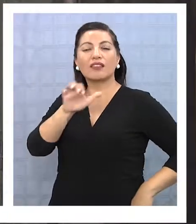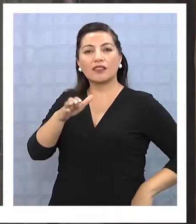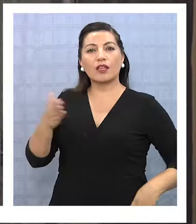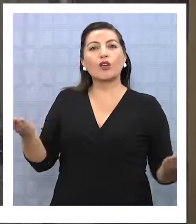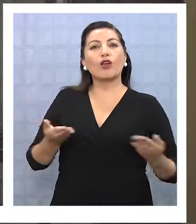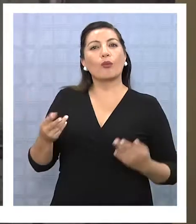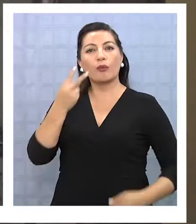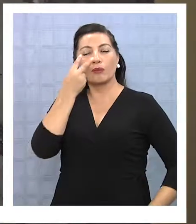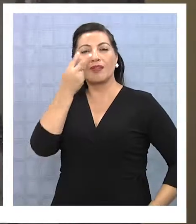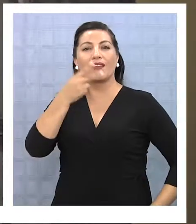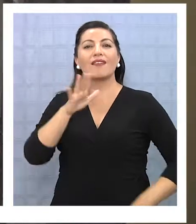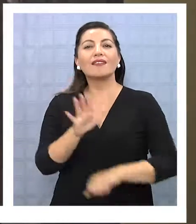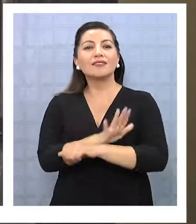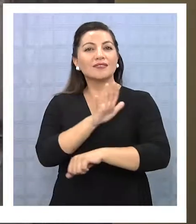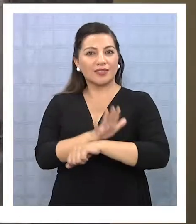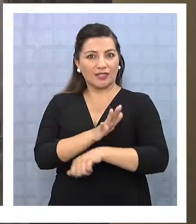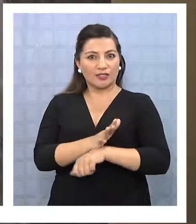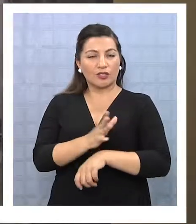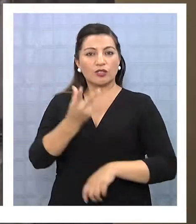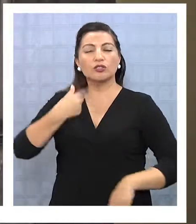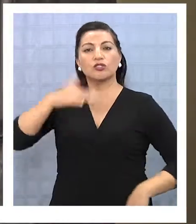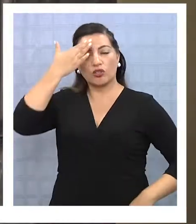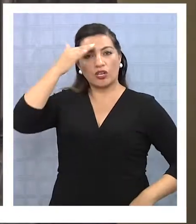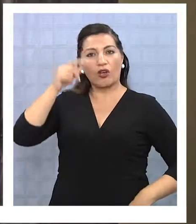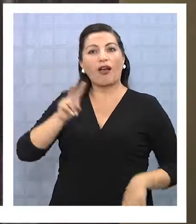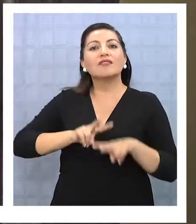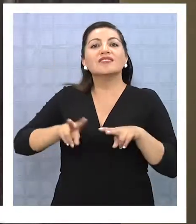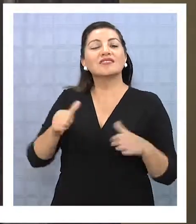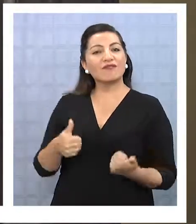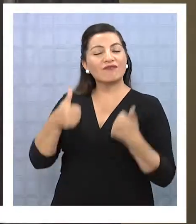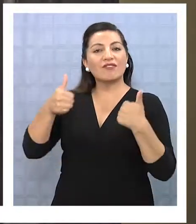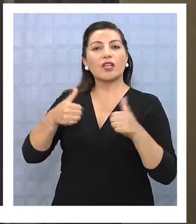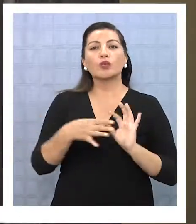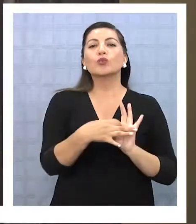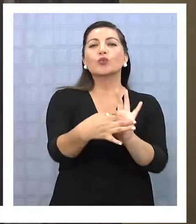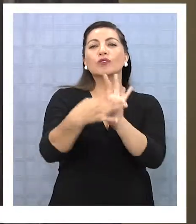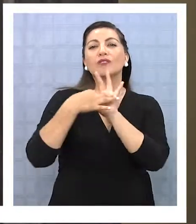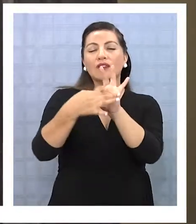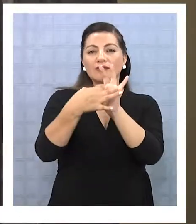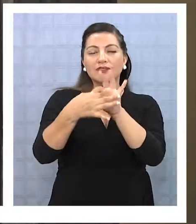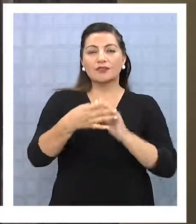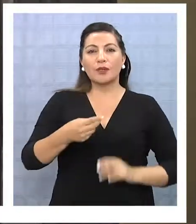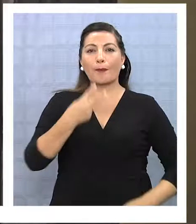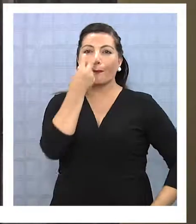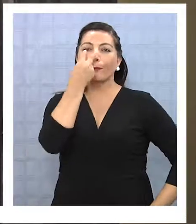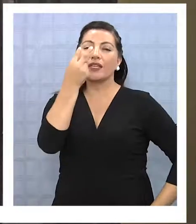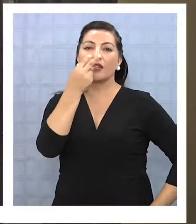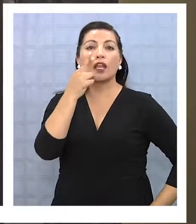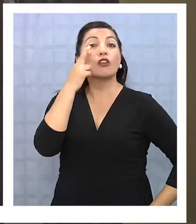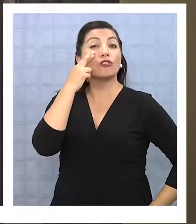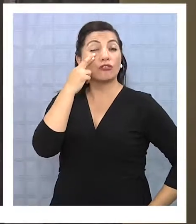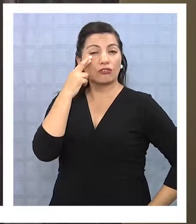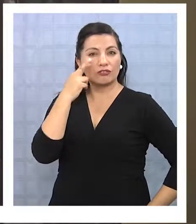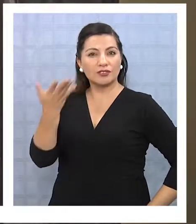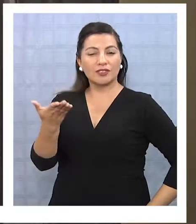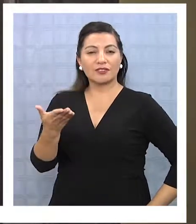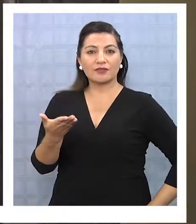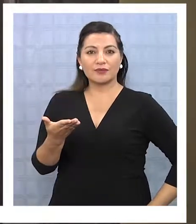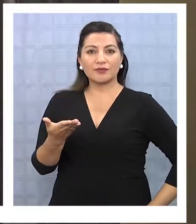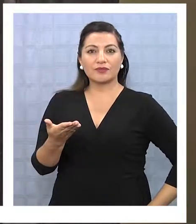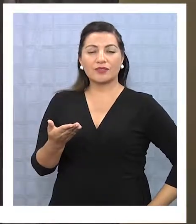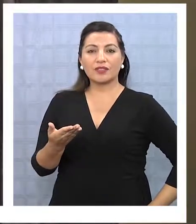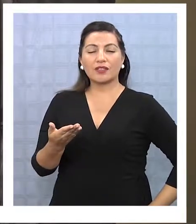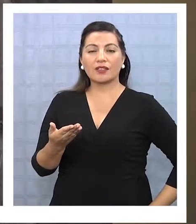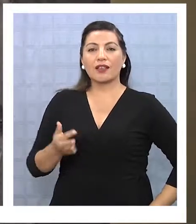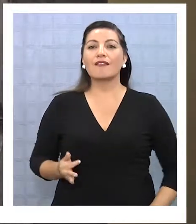debemos de pensar y mirar el teatro, y creo que nos hace bien, nos hace bien conectarnos, nos hace bien mirar y reconocer a